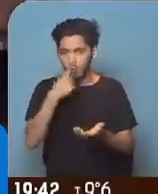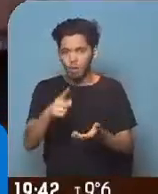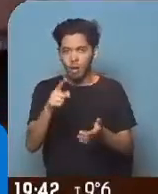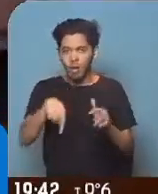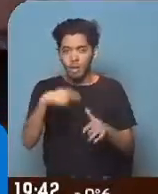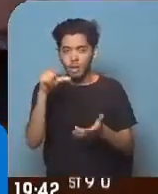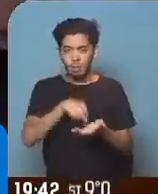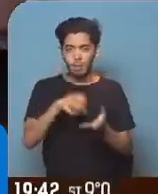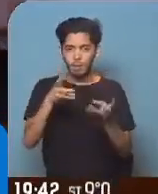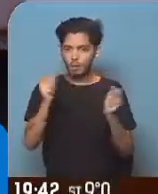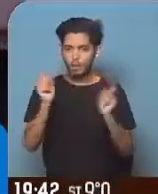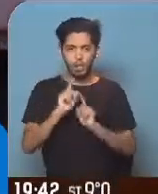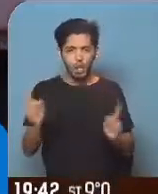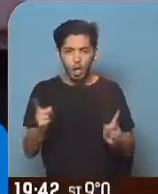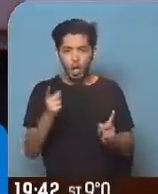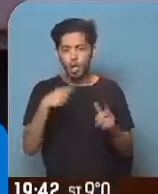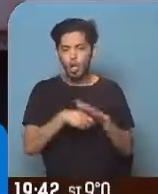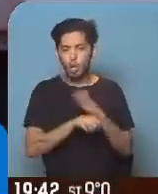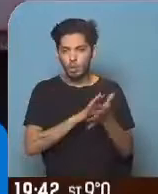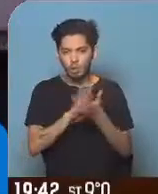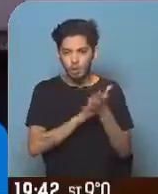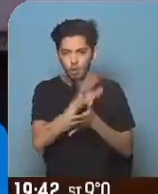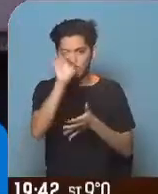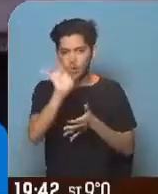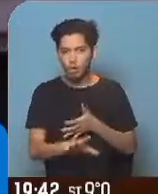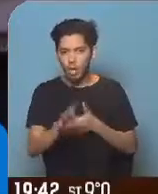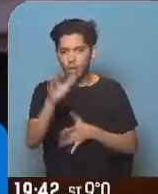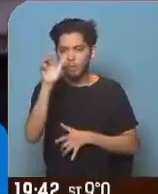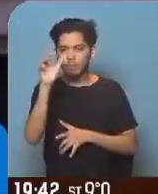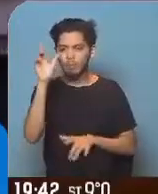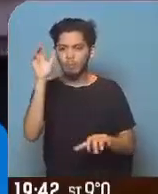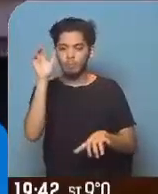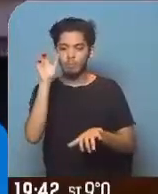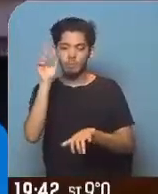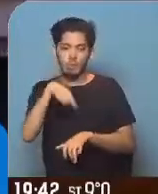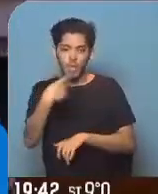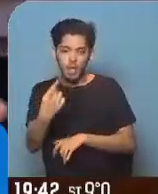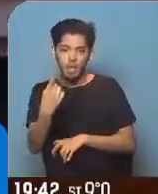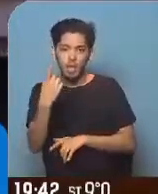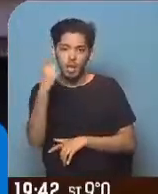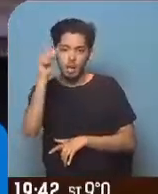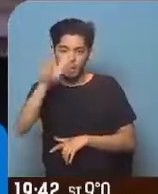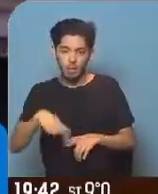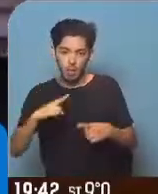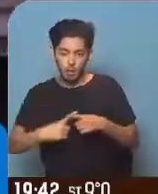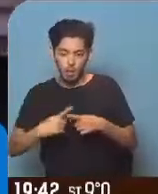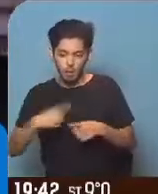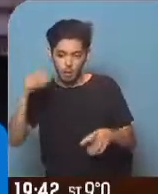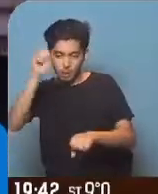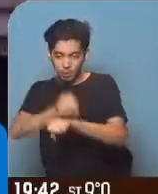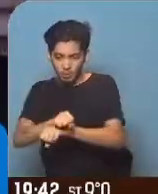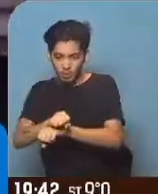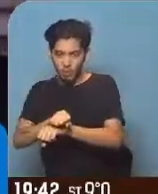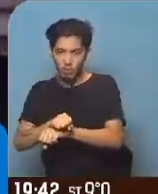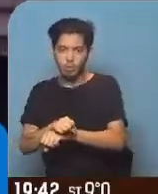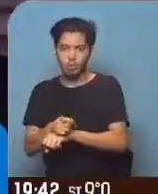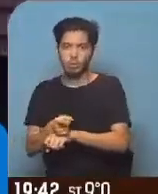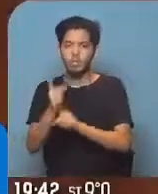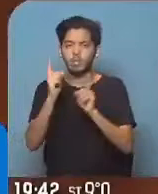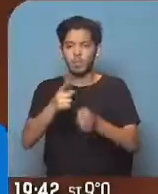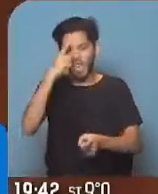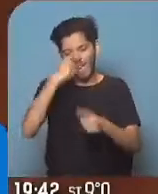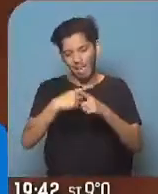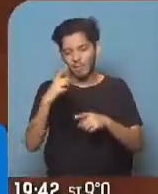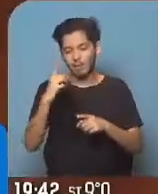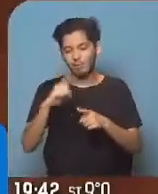va a terminar con la corrupción solamente convirtiendo a los funcionarios, generalmente